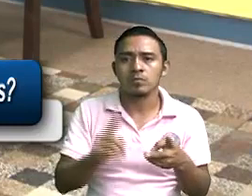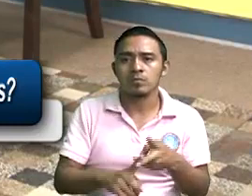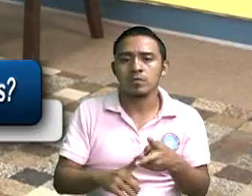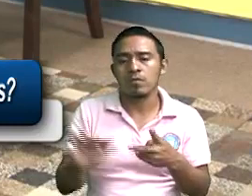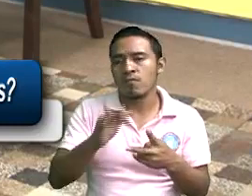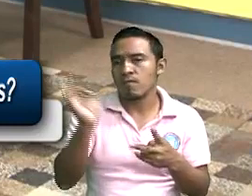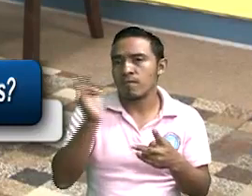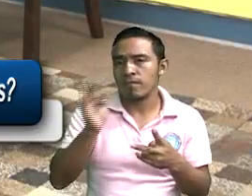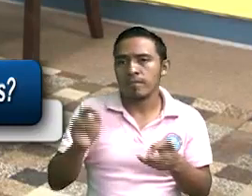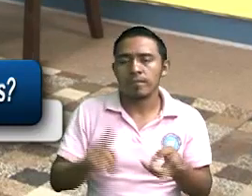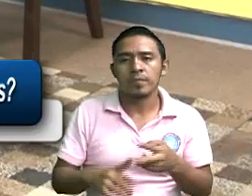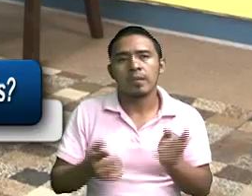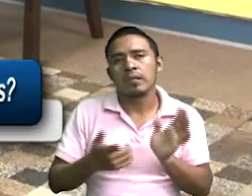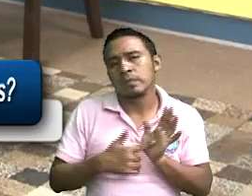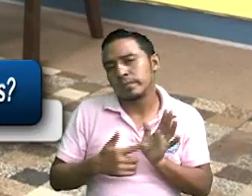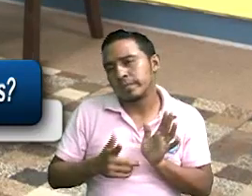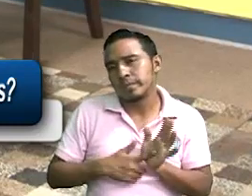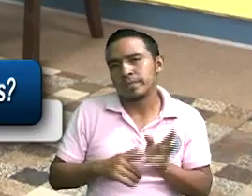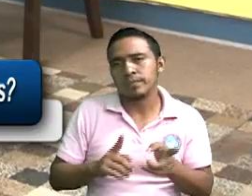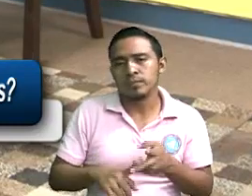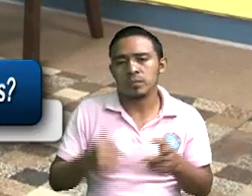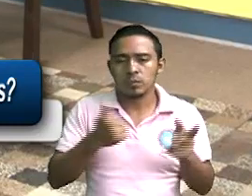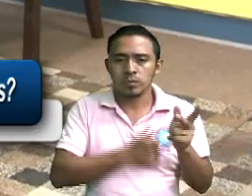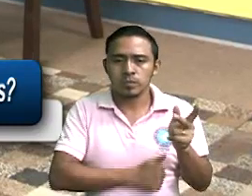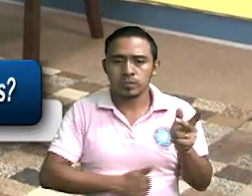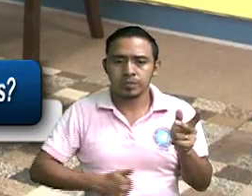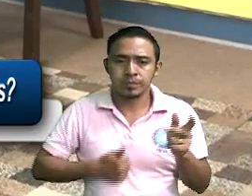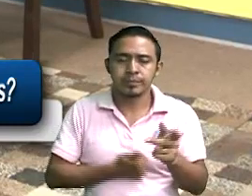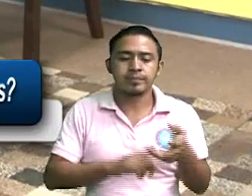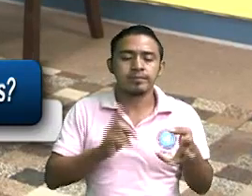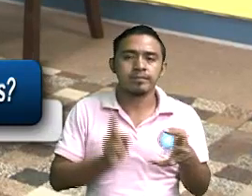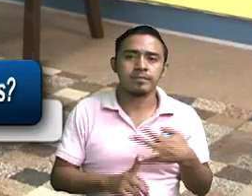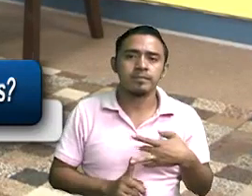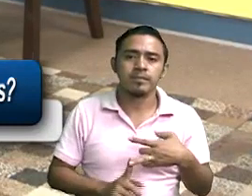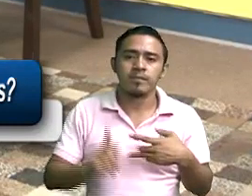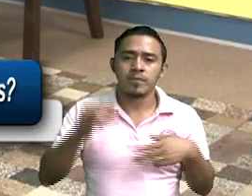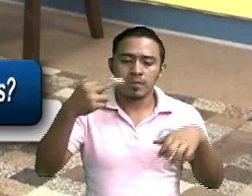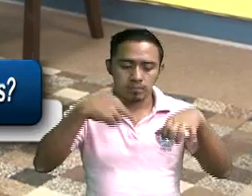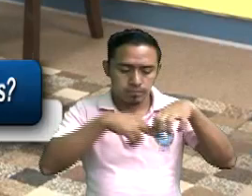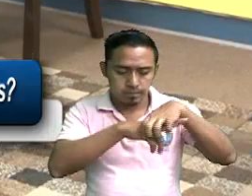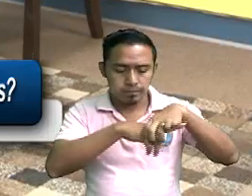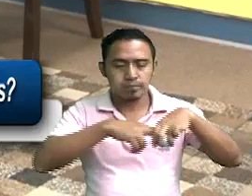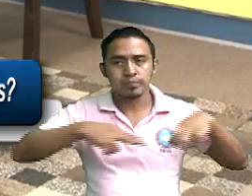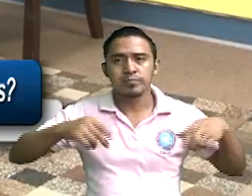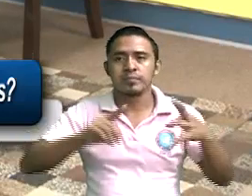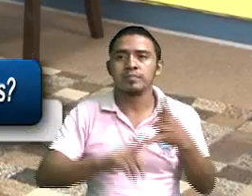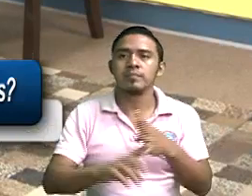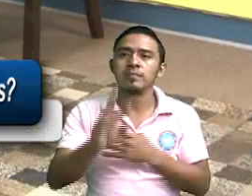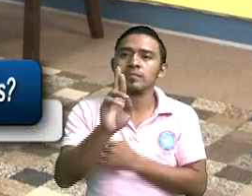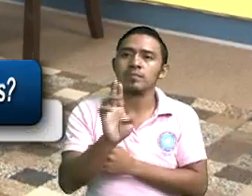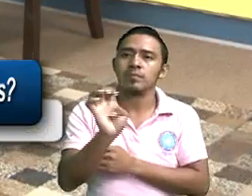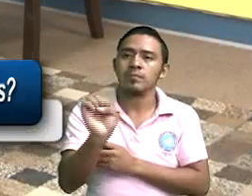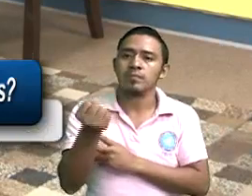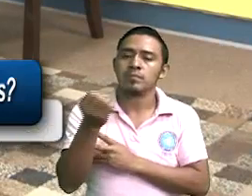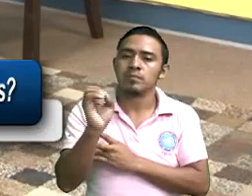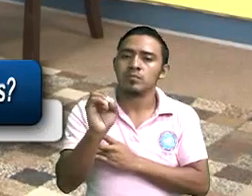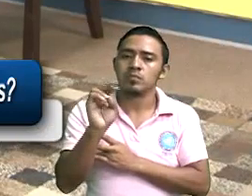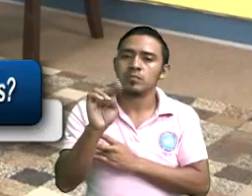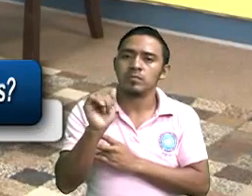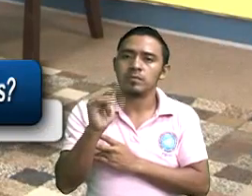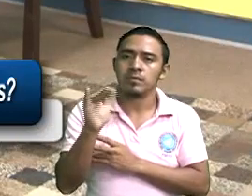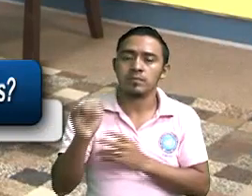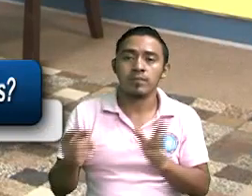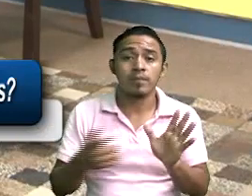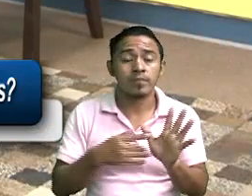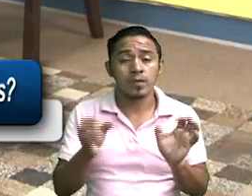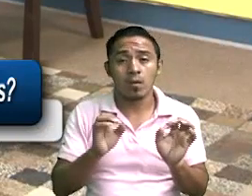otro tipo, como por ejemplo ultrasonidos, por ejemplo tomografía, resonancia, o